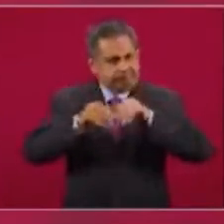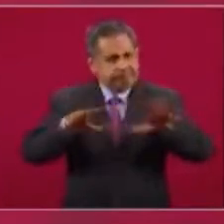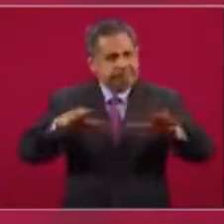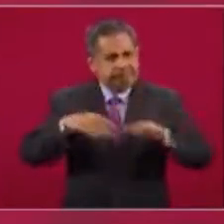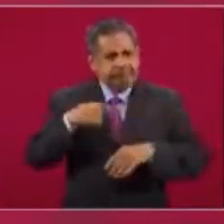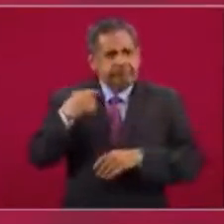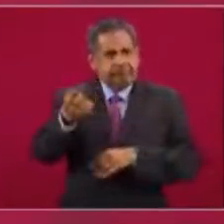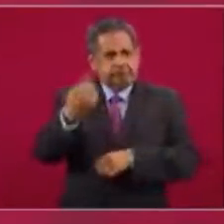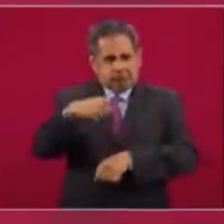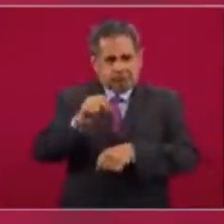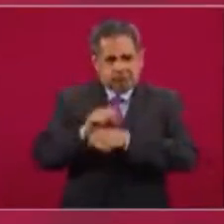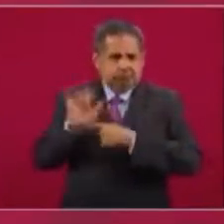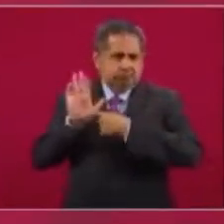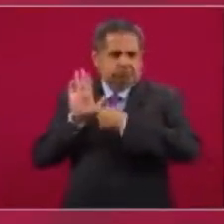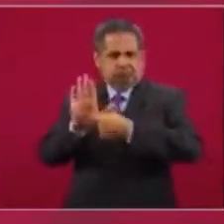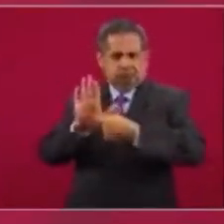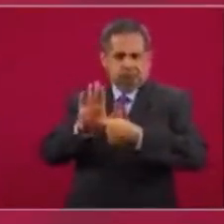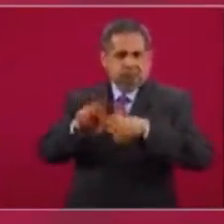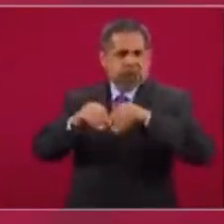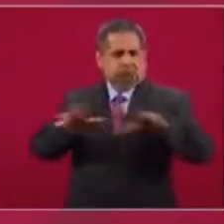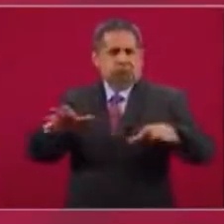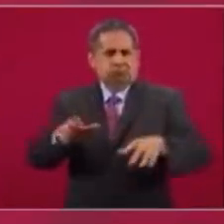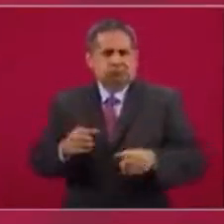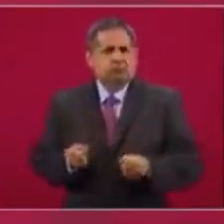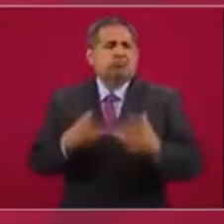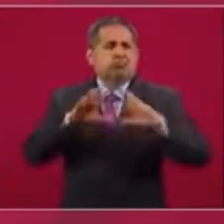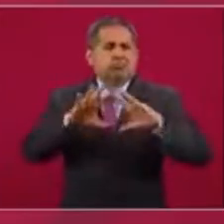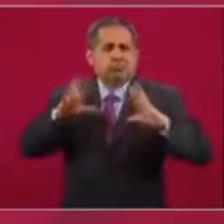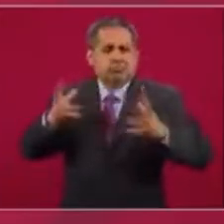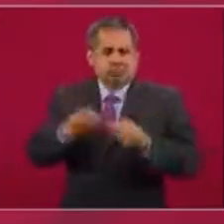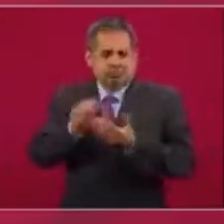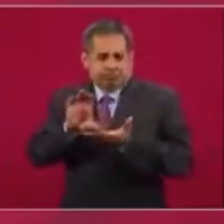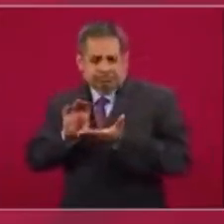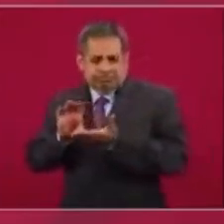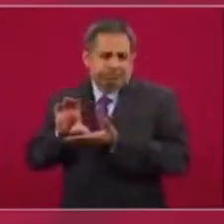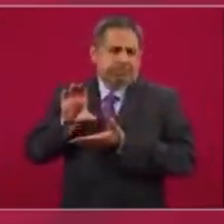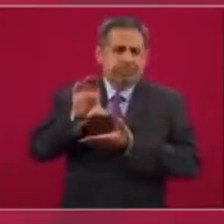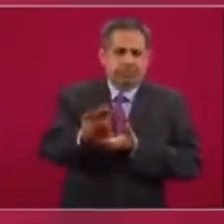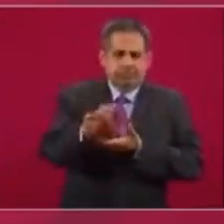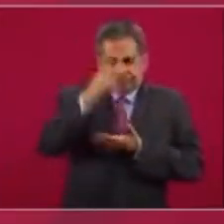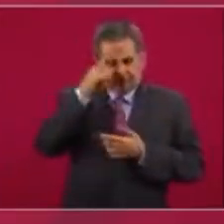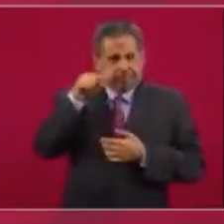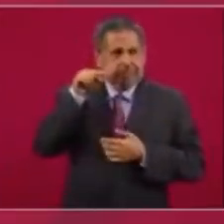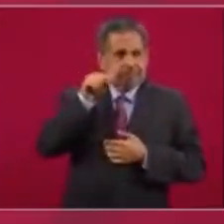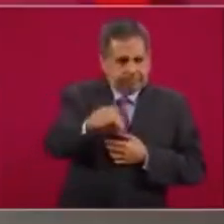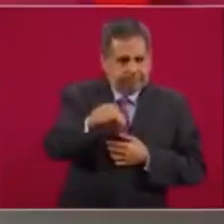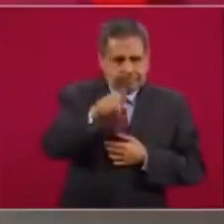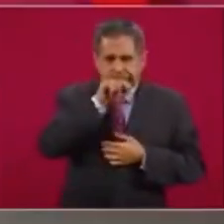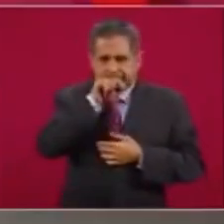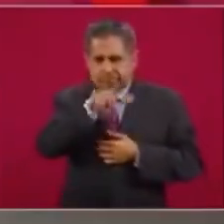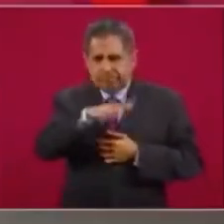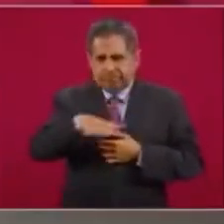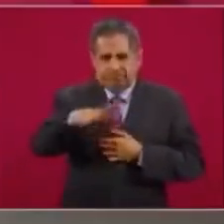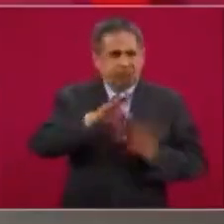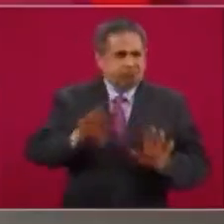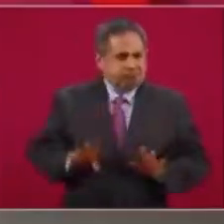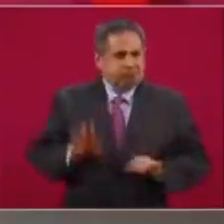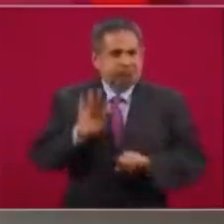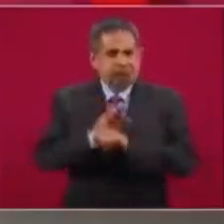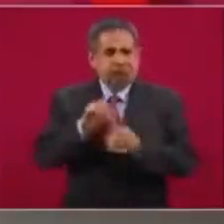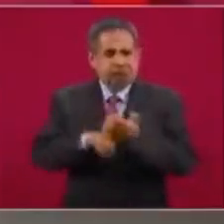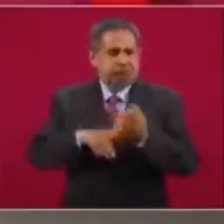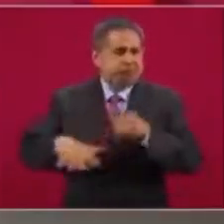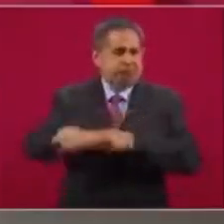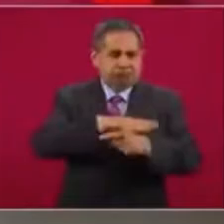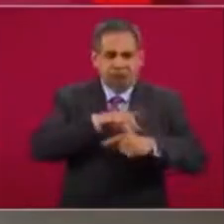la semana próxima sobre cuántos recursos se están destinando en beneficio del pueblo de